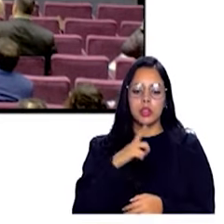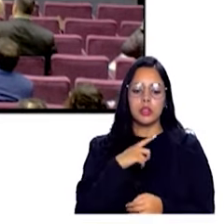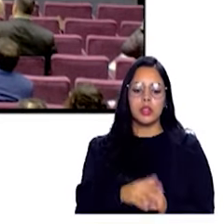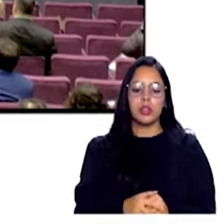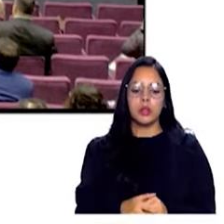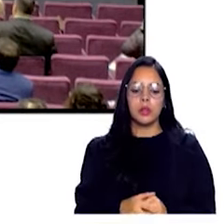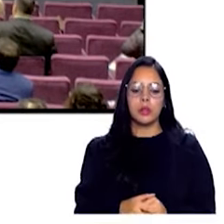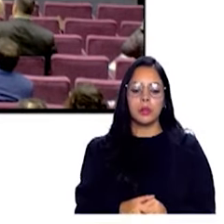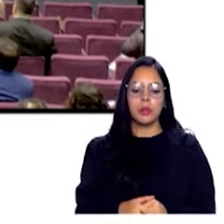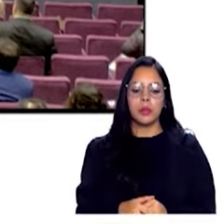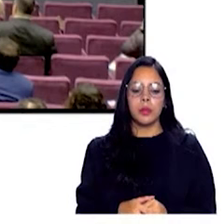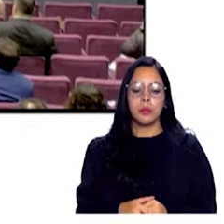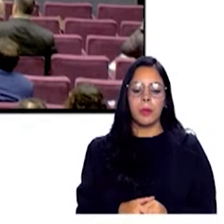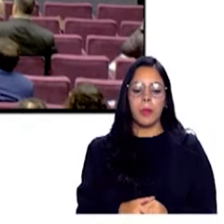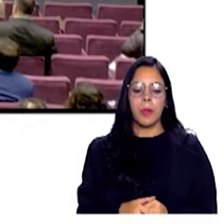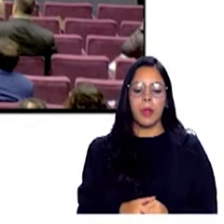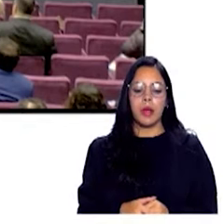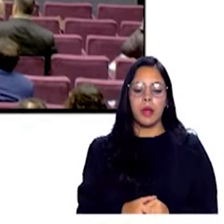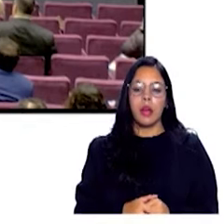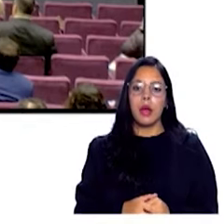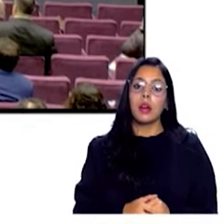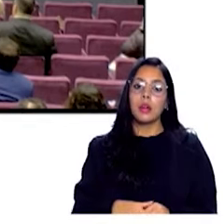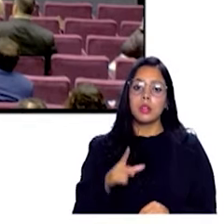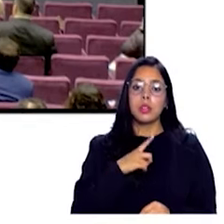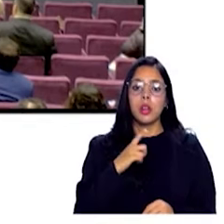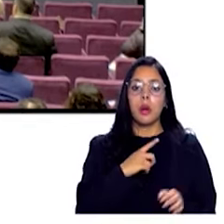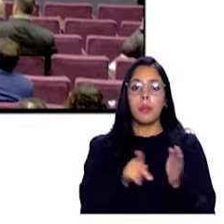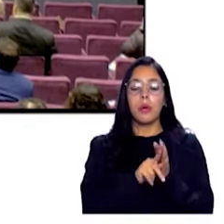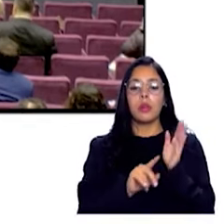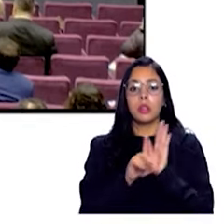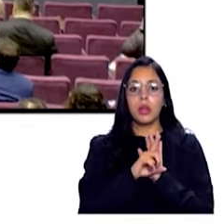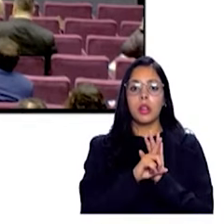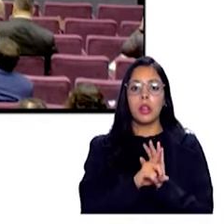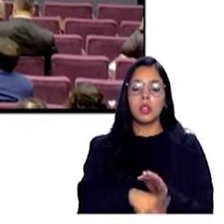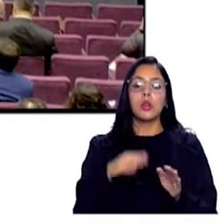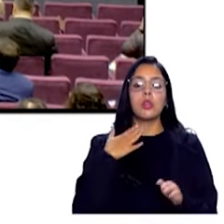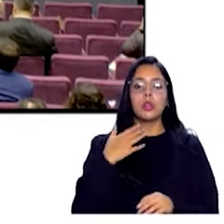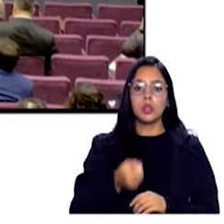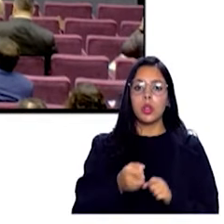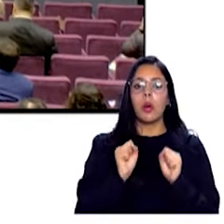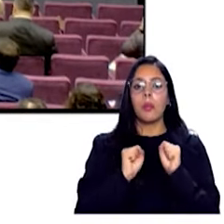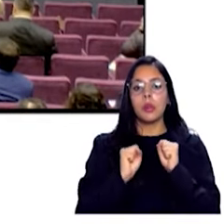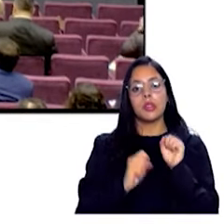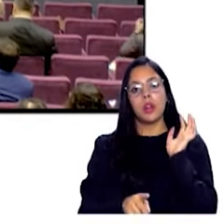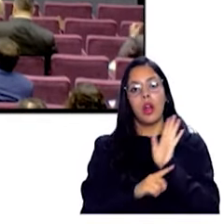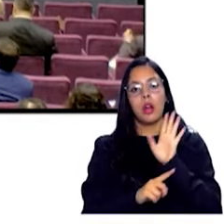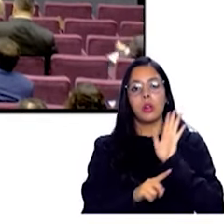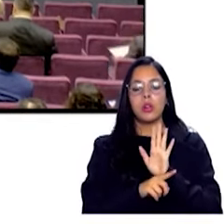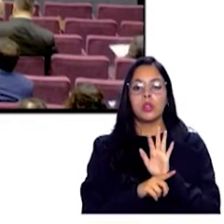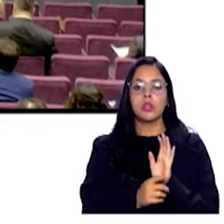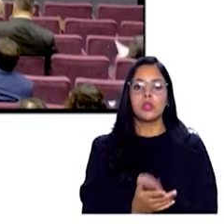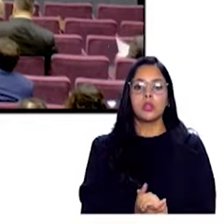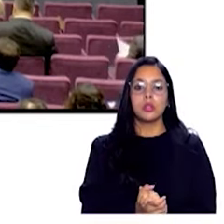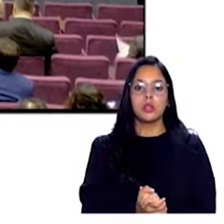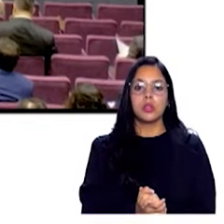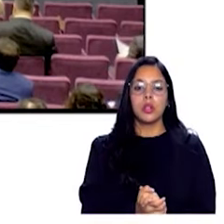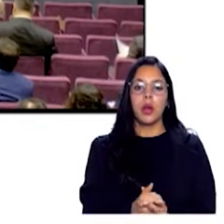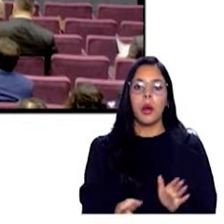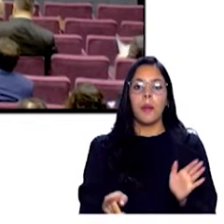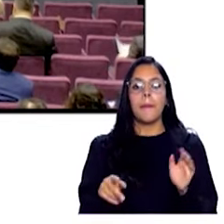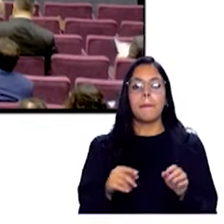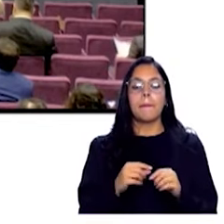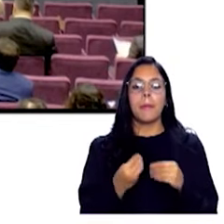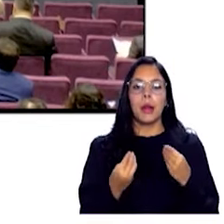Legislativa a la deir para solitar de ese tribun de casación interpretación